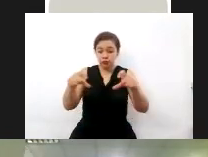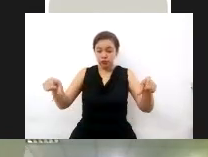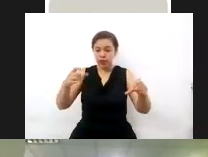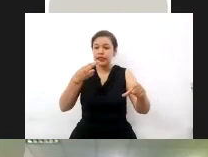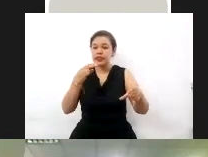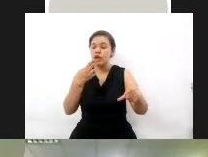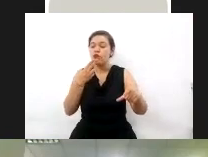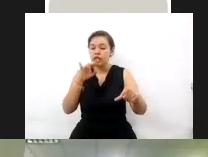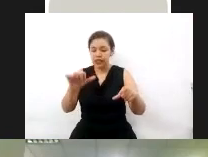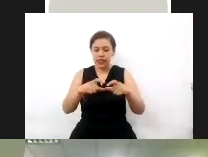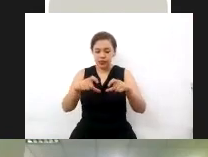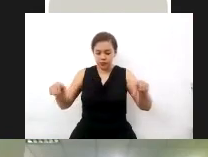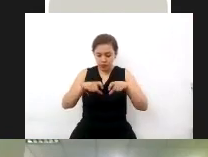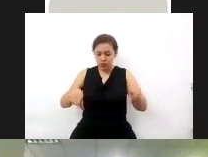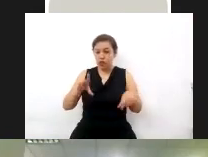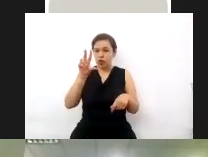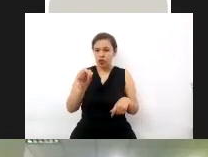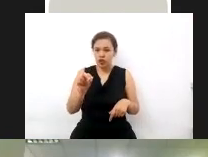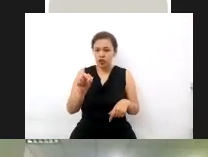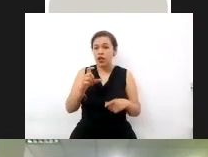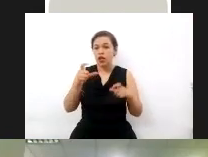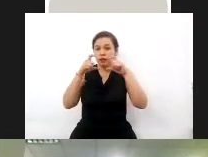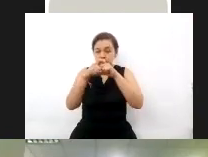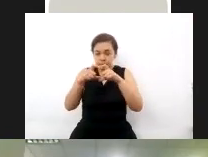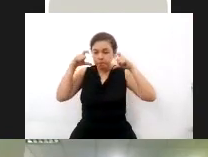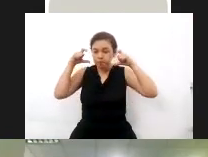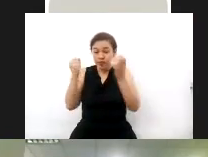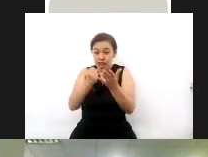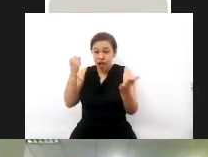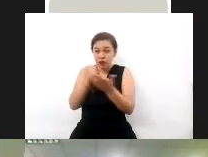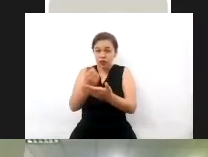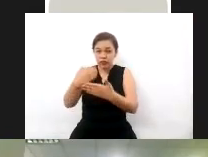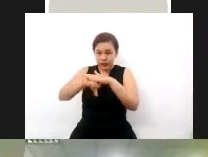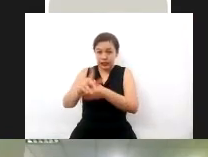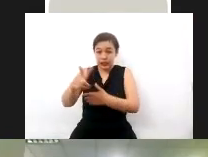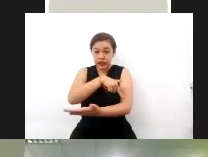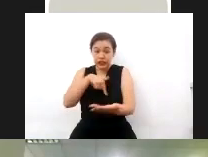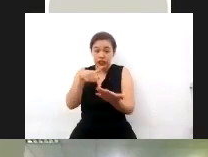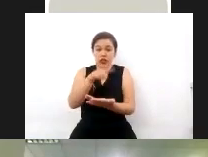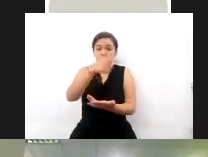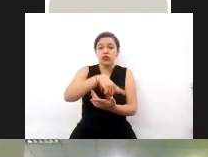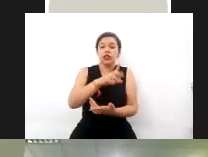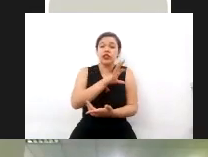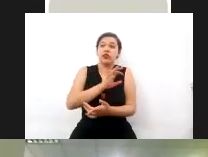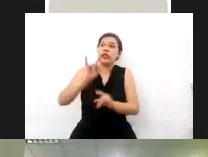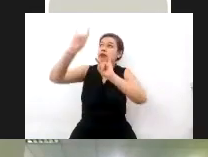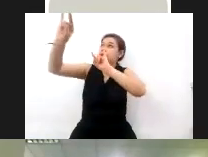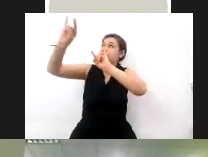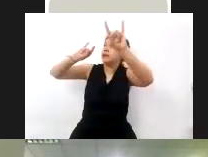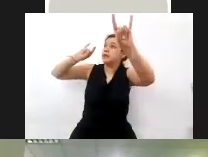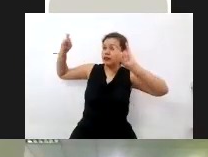El uso obligatorio de cubrebocas, incluso a la entrada y en todos los lugares donde ustedes puedan colocar señaléticas, es